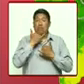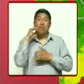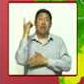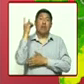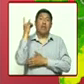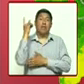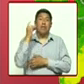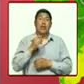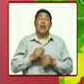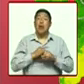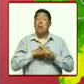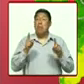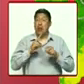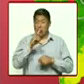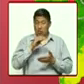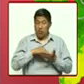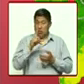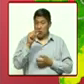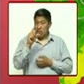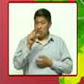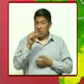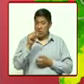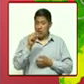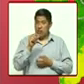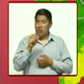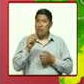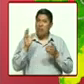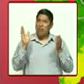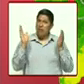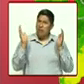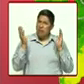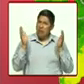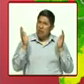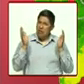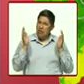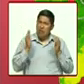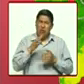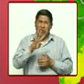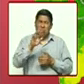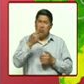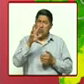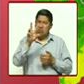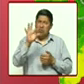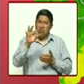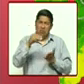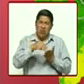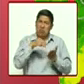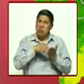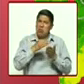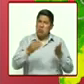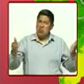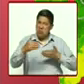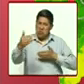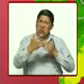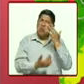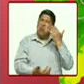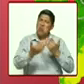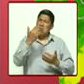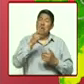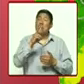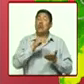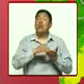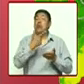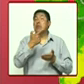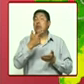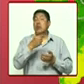en Bolivia. Sin embargo, el 2020 podemos apreciar que las hectáreas perdidas fueron de 4,9 millones. El